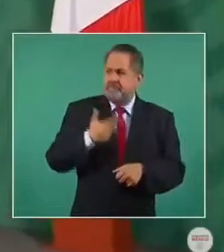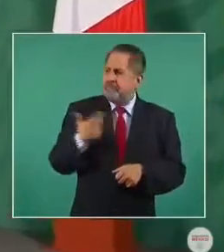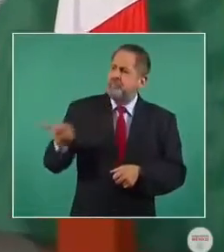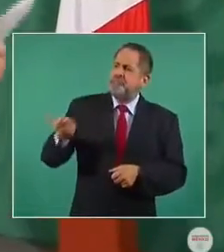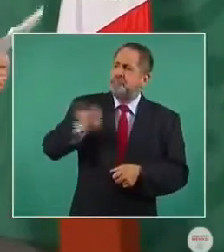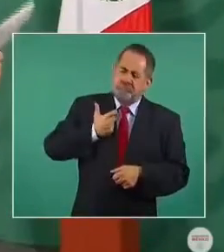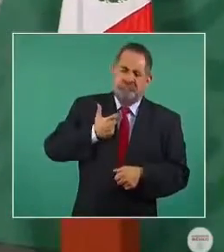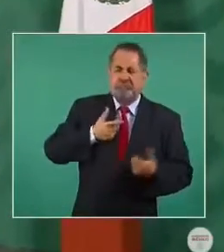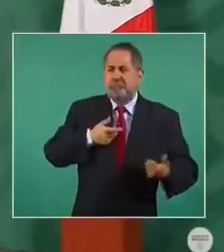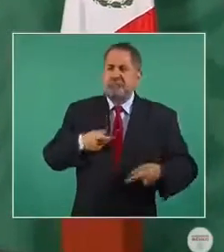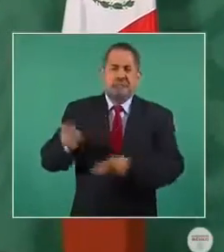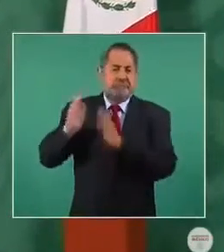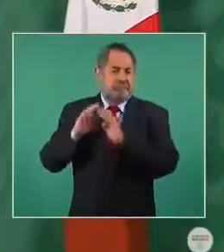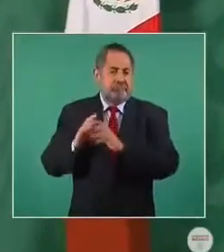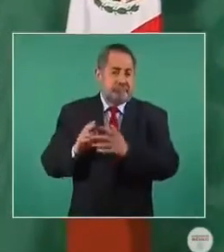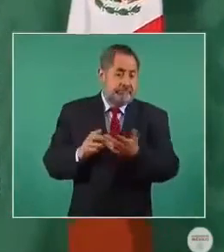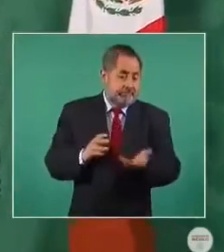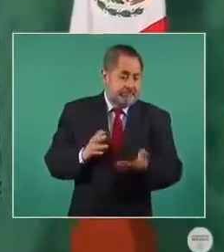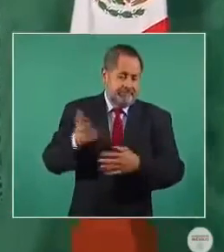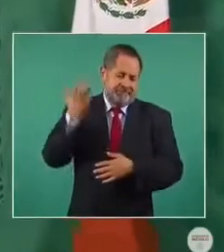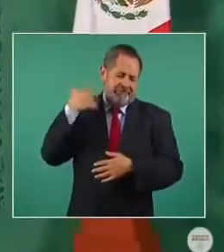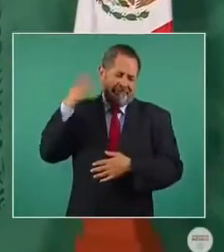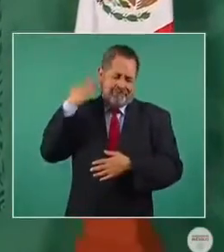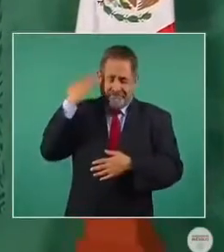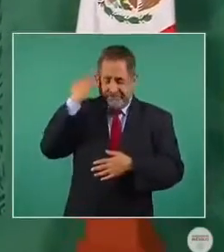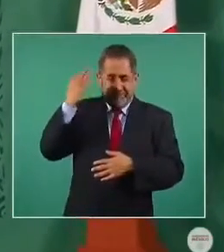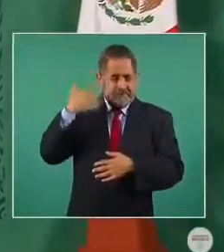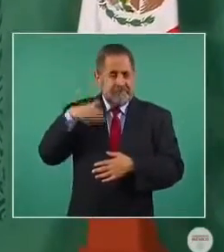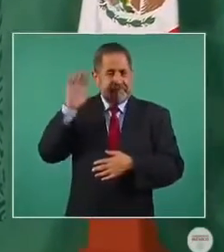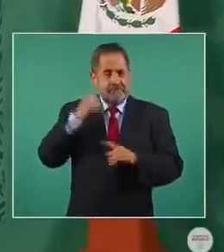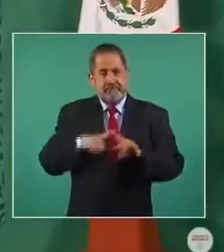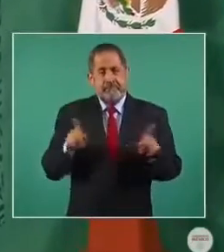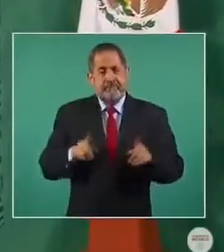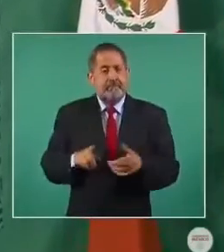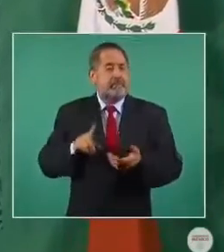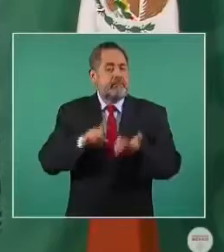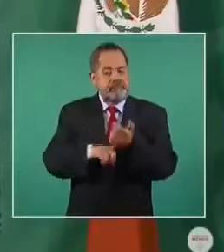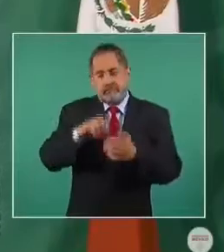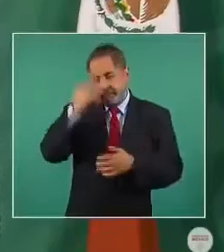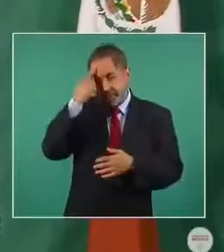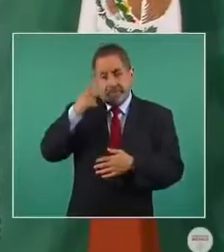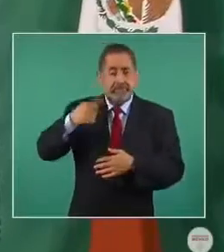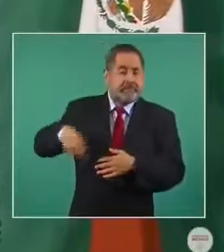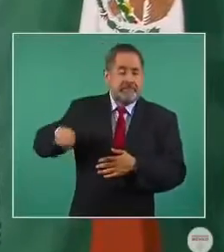y eran otros tiempos en donde los funcionarios